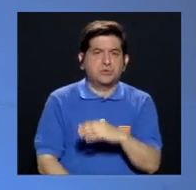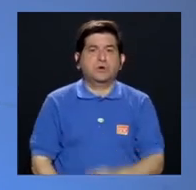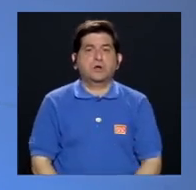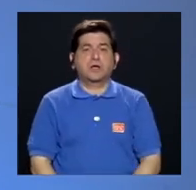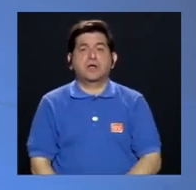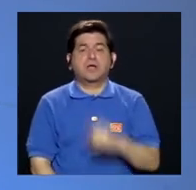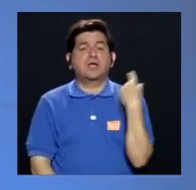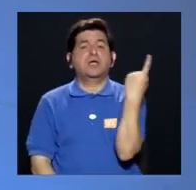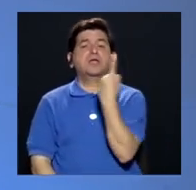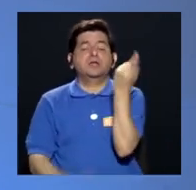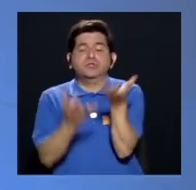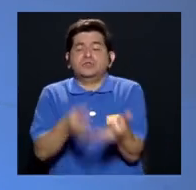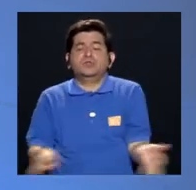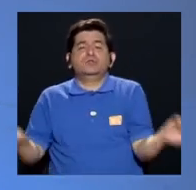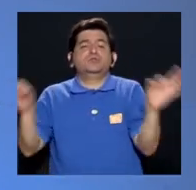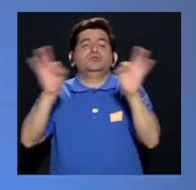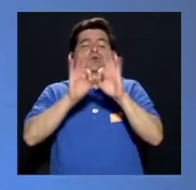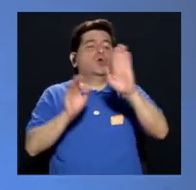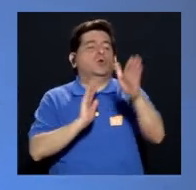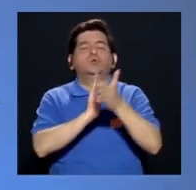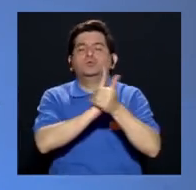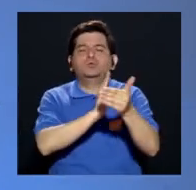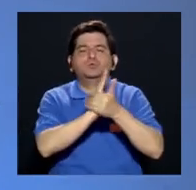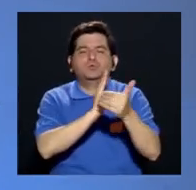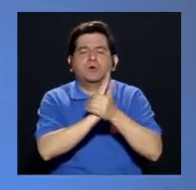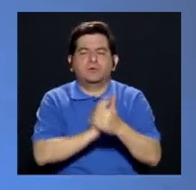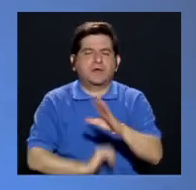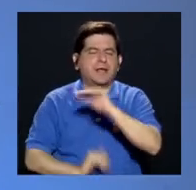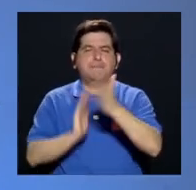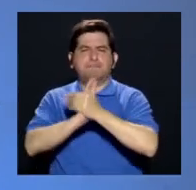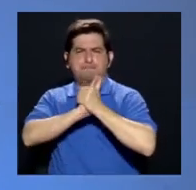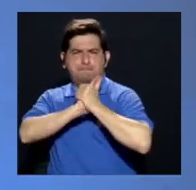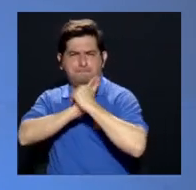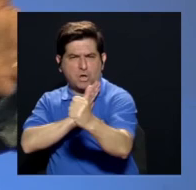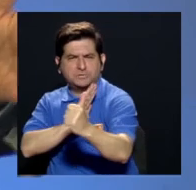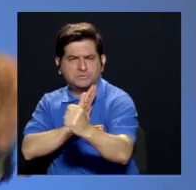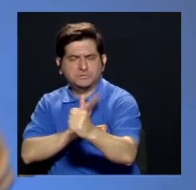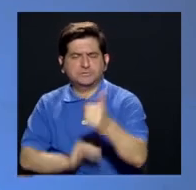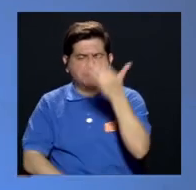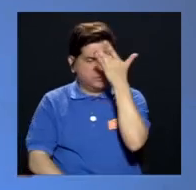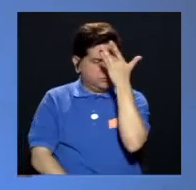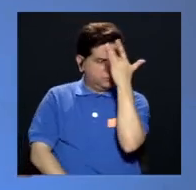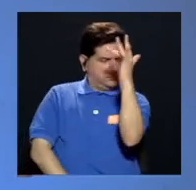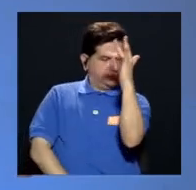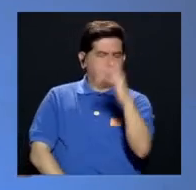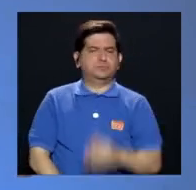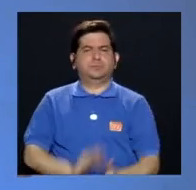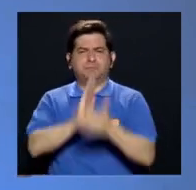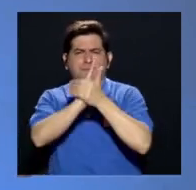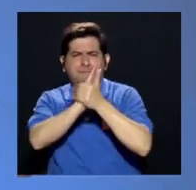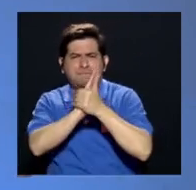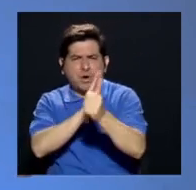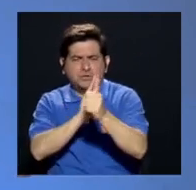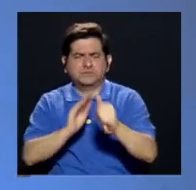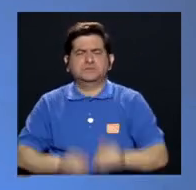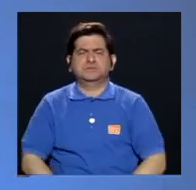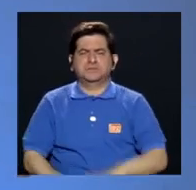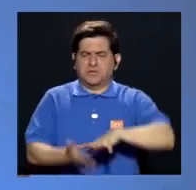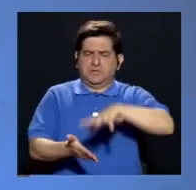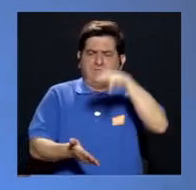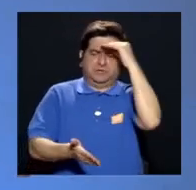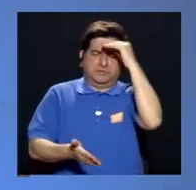importando únicamente su talento y su potencial intelectual, su potencial